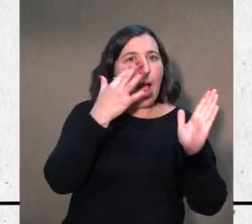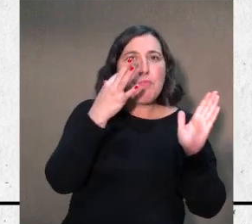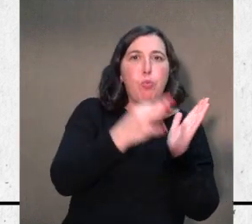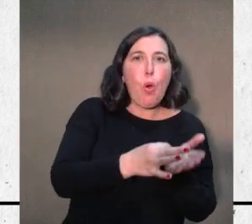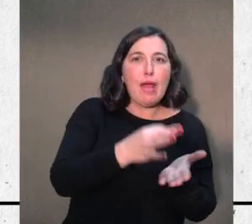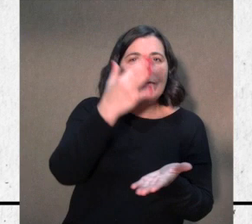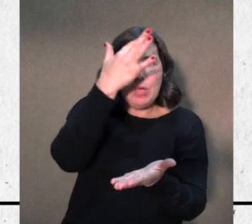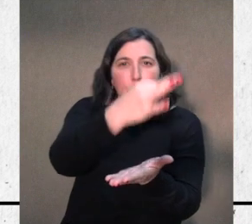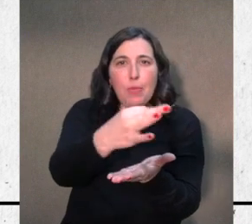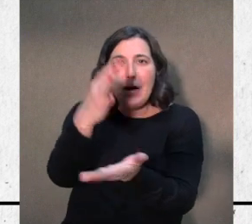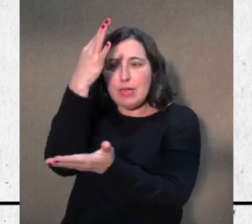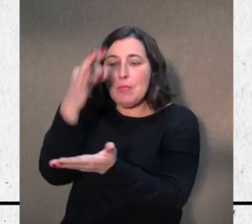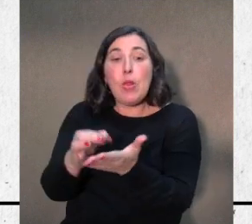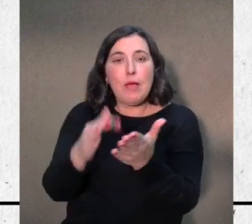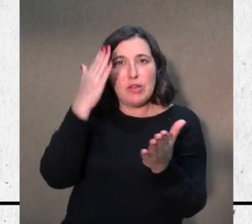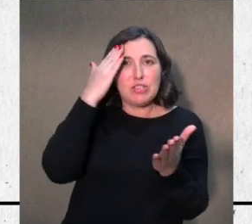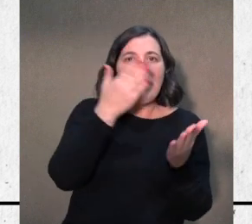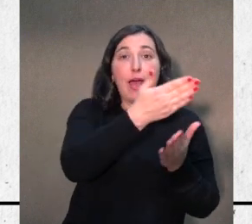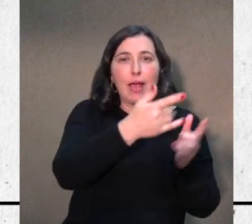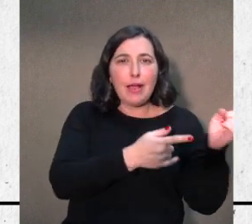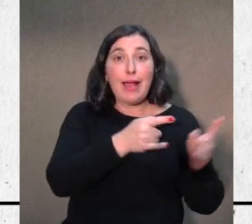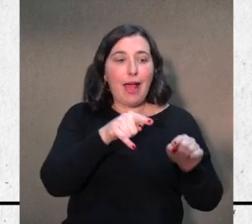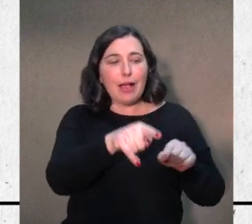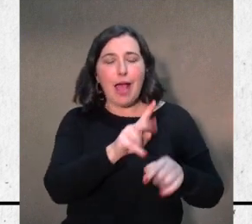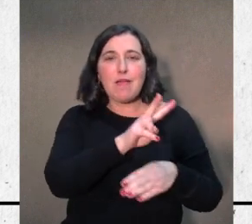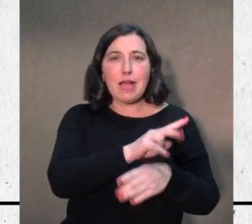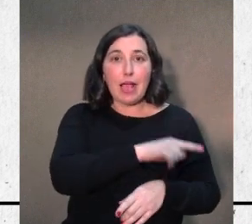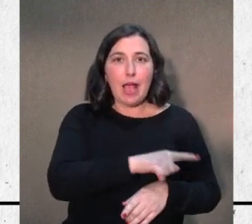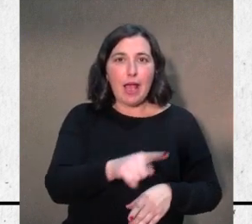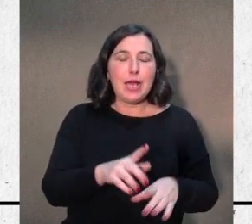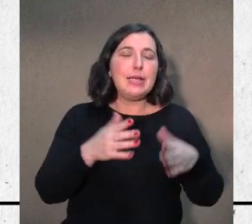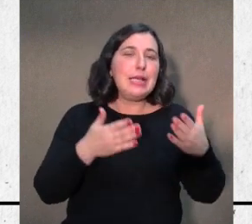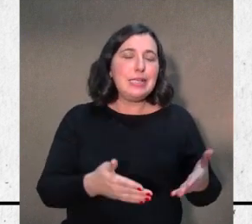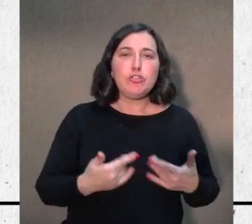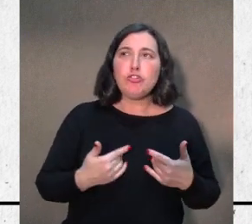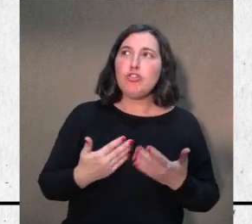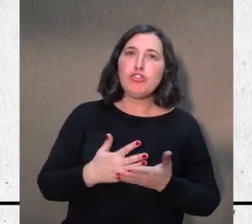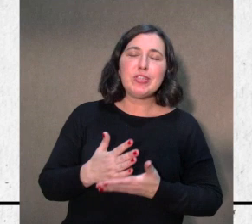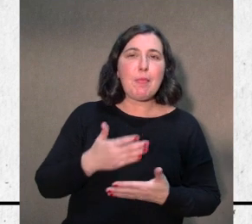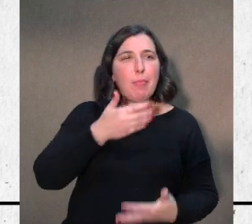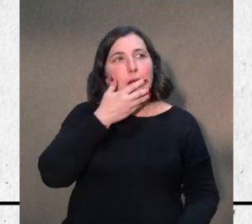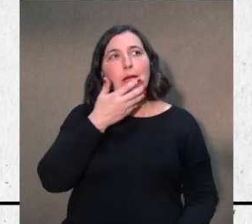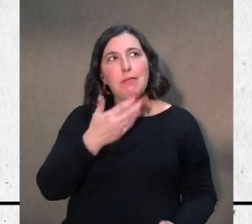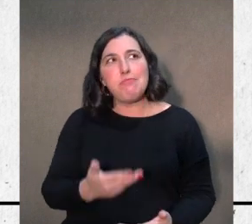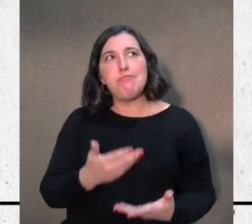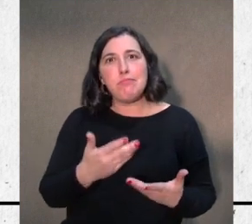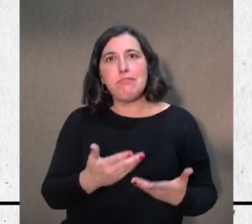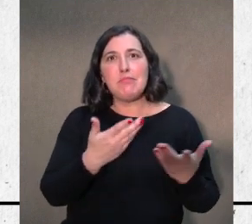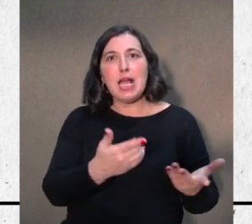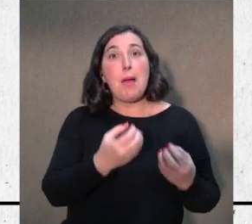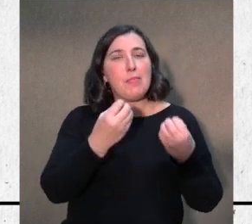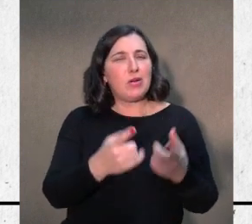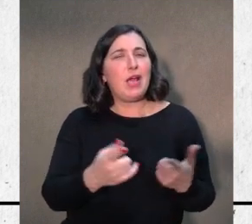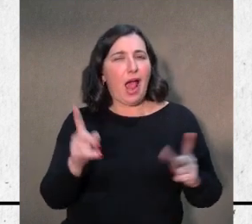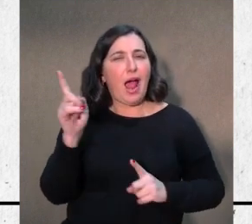país, ¿no? Y eso siempre lo admiré, porque a veces uno no valora, ¿no?, lo que tiene, o dice, ah, no, que voy a ir ahí,